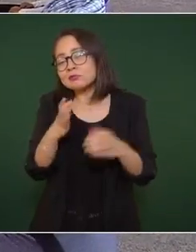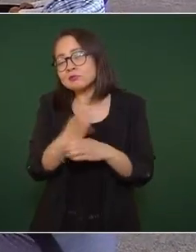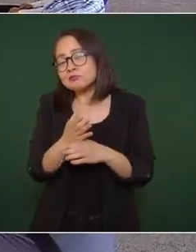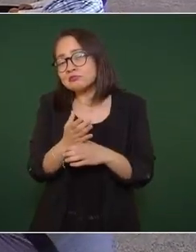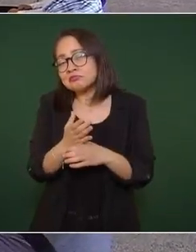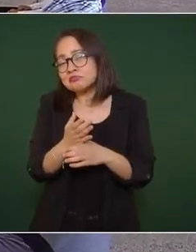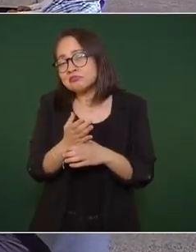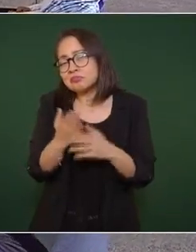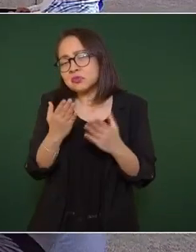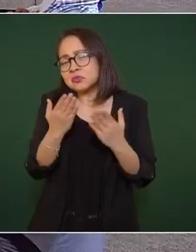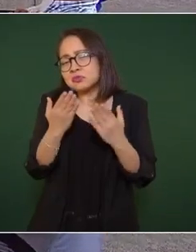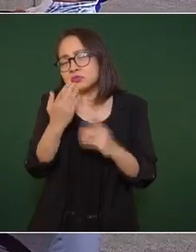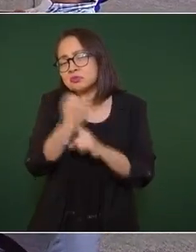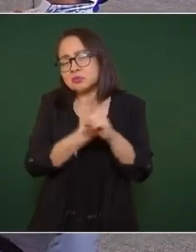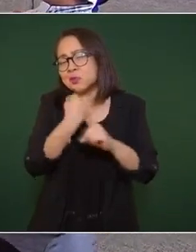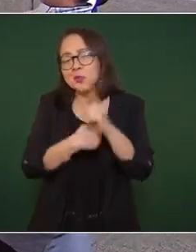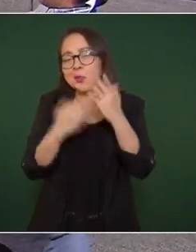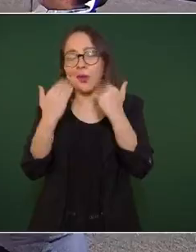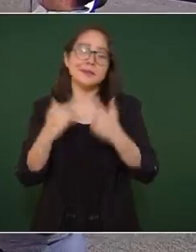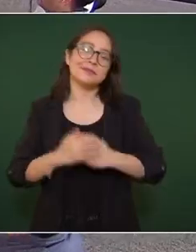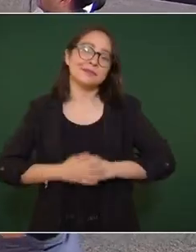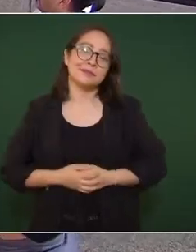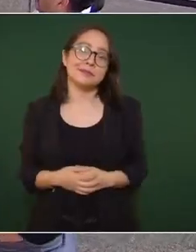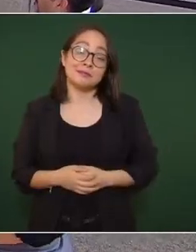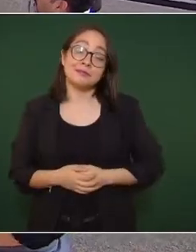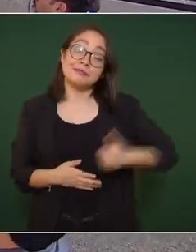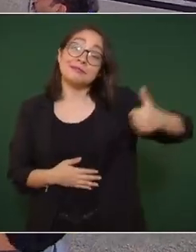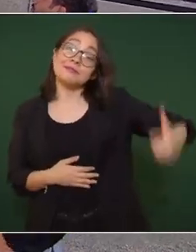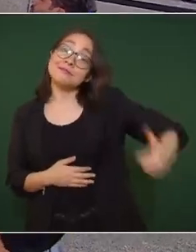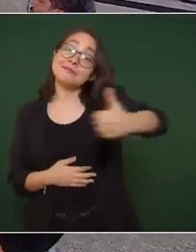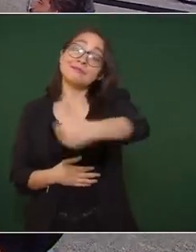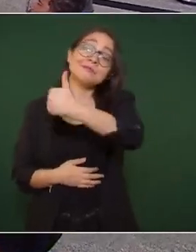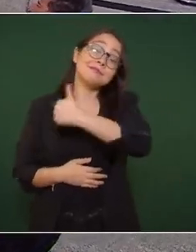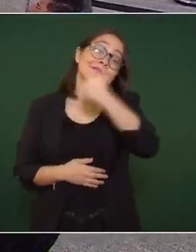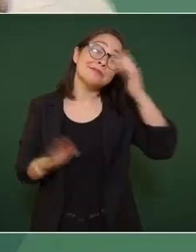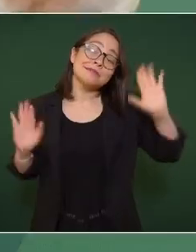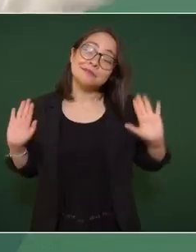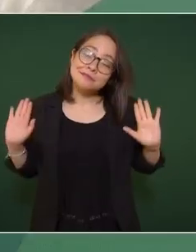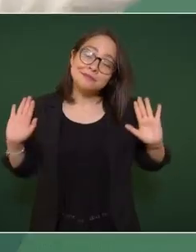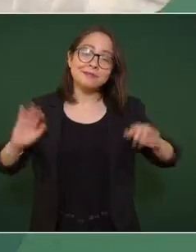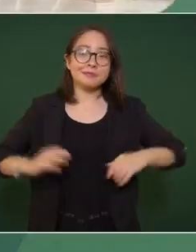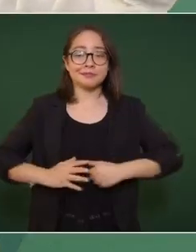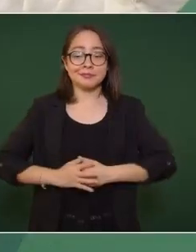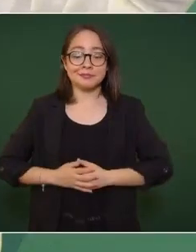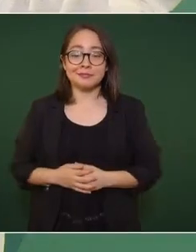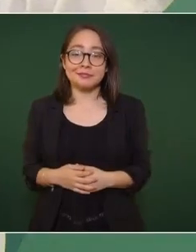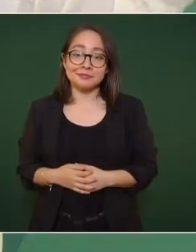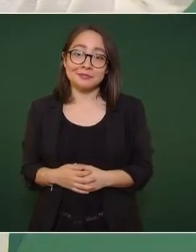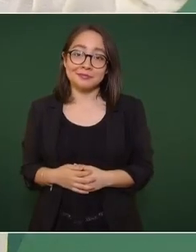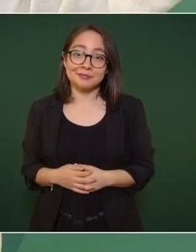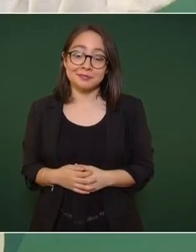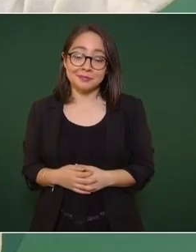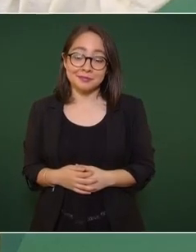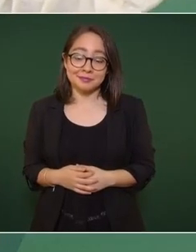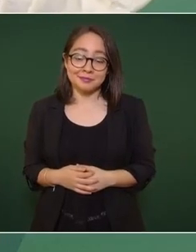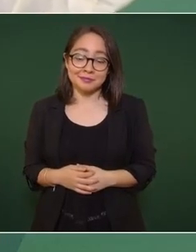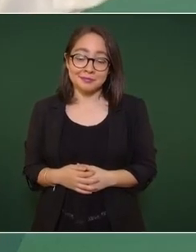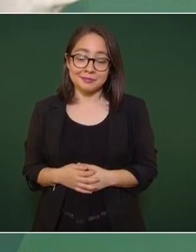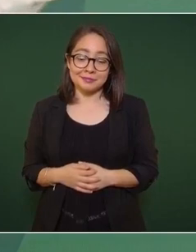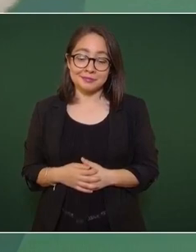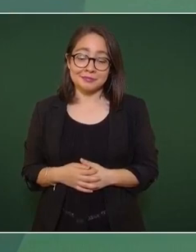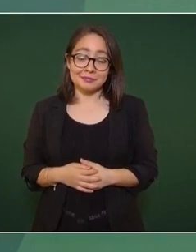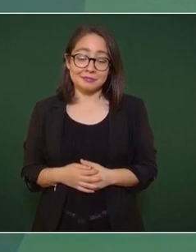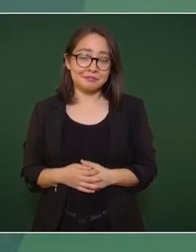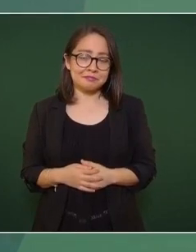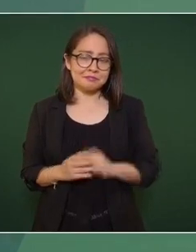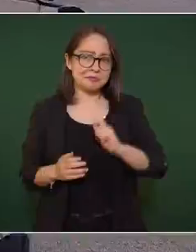no hay ningún problema. O sea, cada quien. Sí. Y no es ingenesismo. sea,